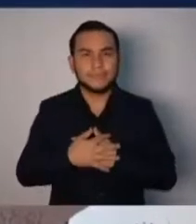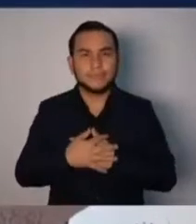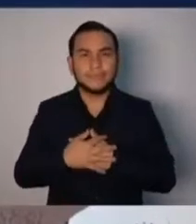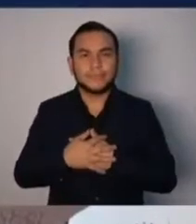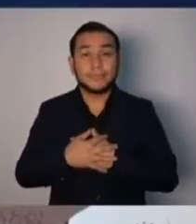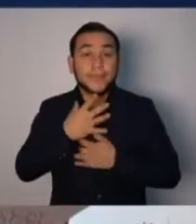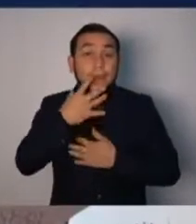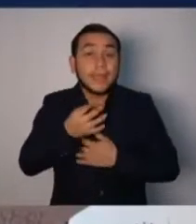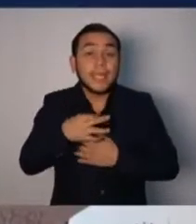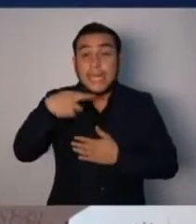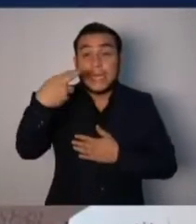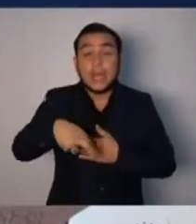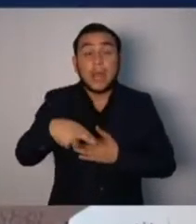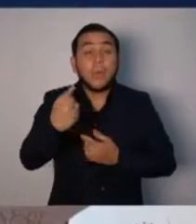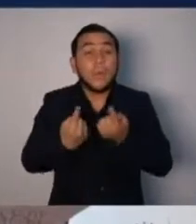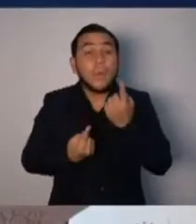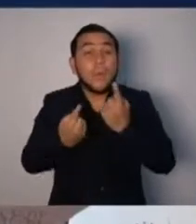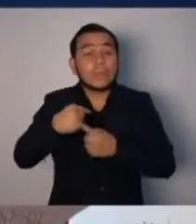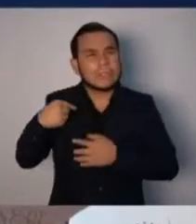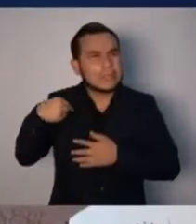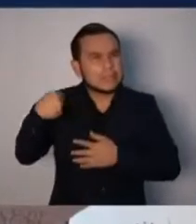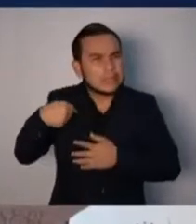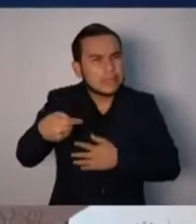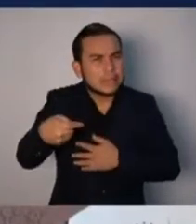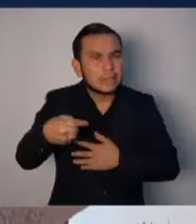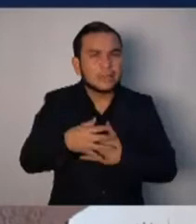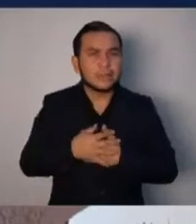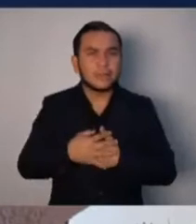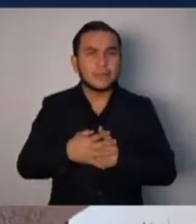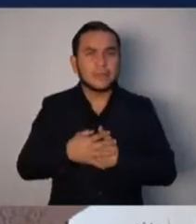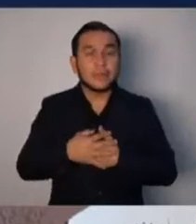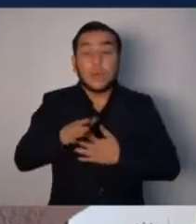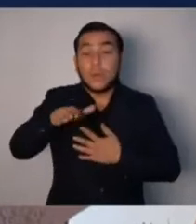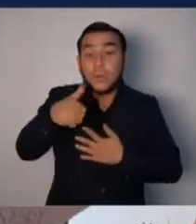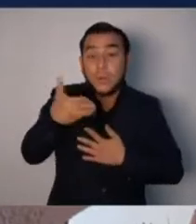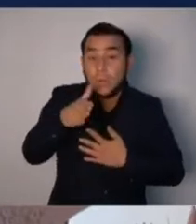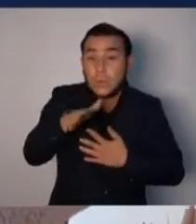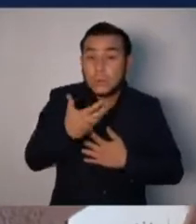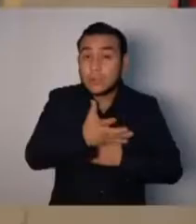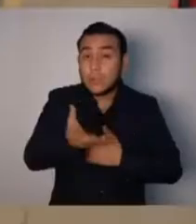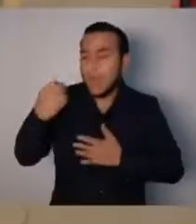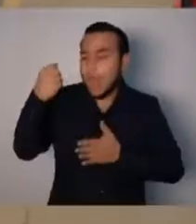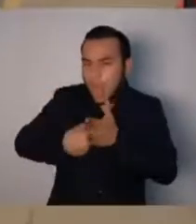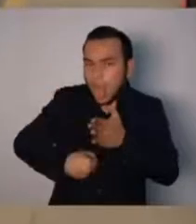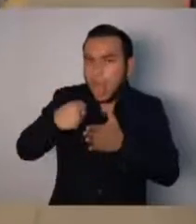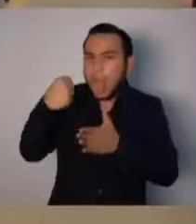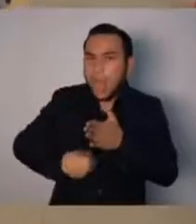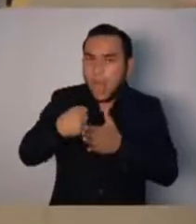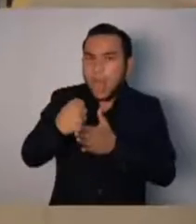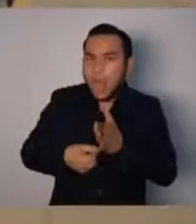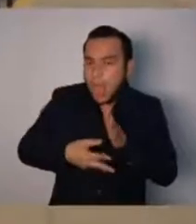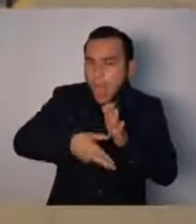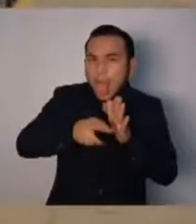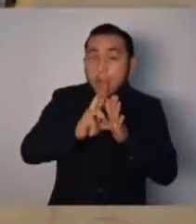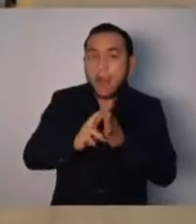y la realidad es que siempre utilizaron todas las luchas reivindicativas del pueblo a favor de